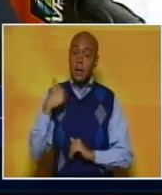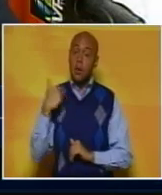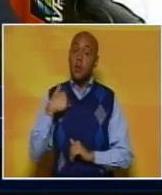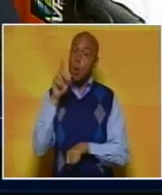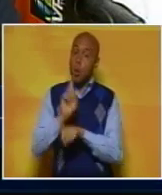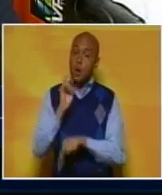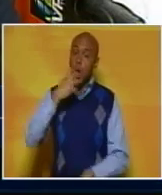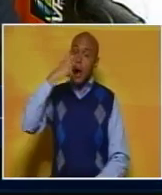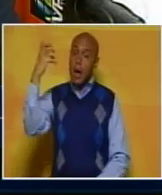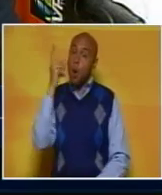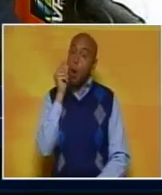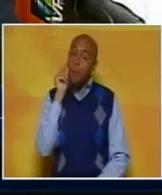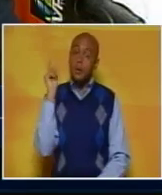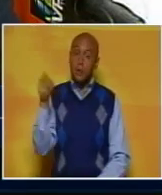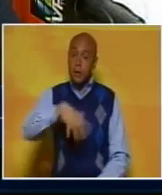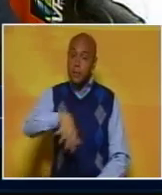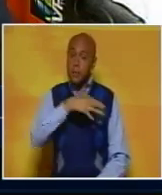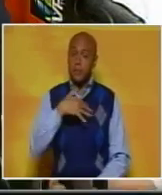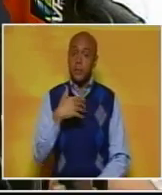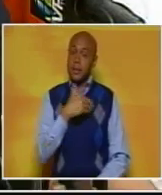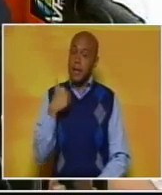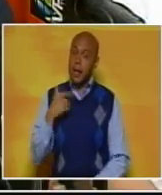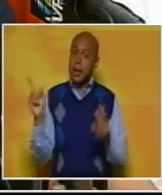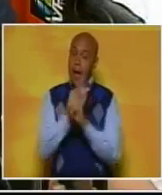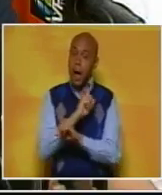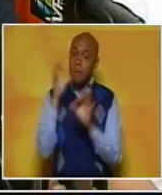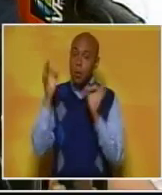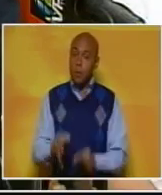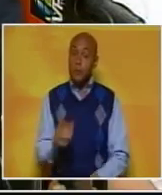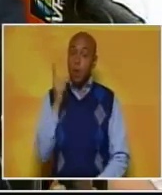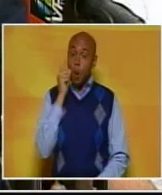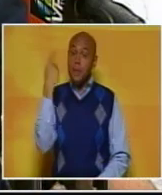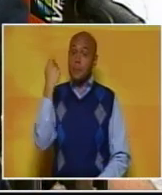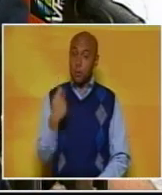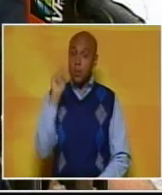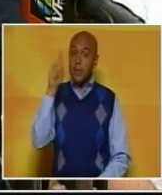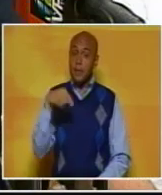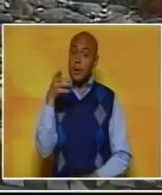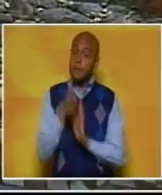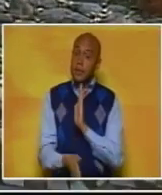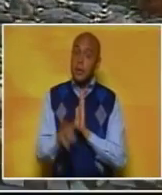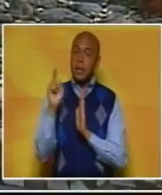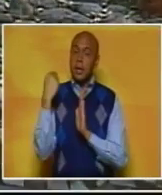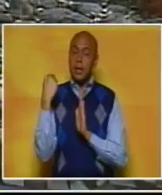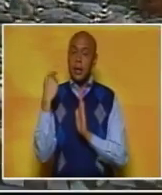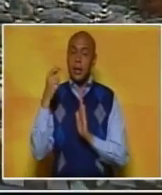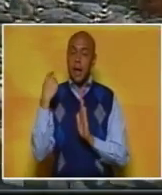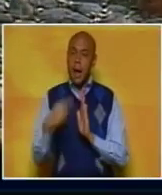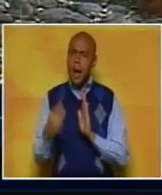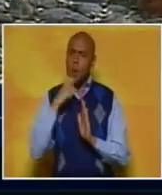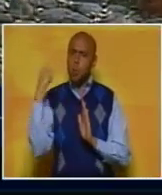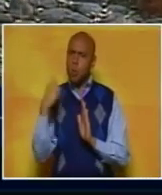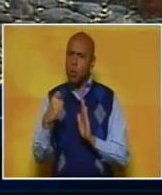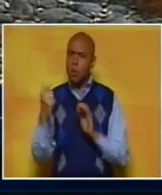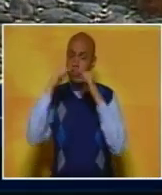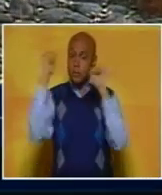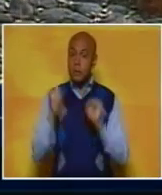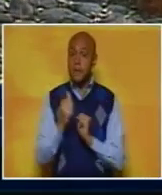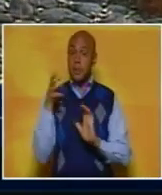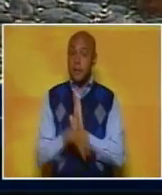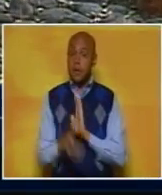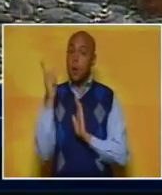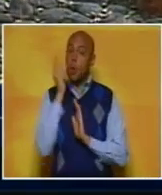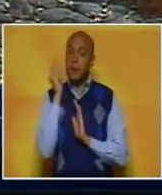voz de un pueblo que está decidido a vivir distinto. Los diputados también destacaron que pese a los actos violentos, los asistentes a